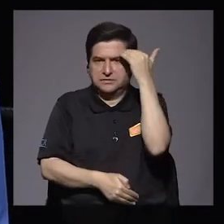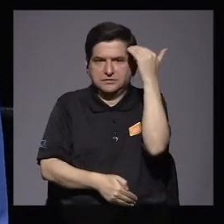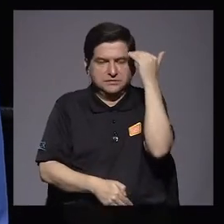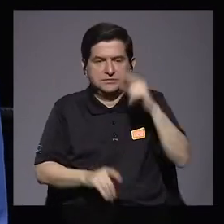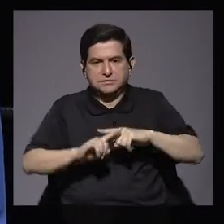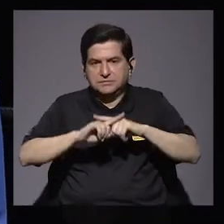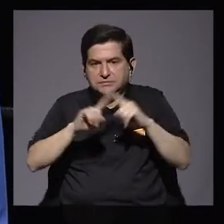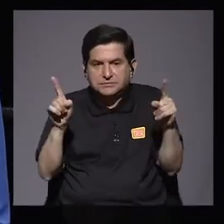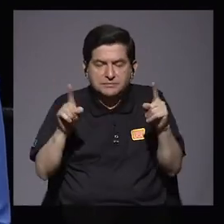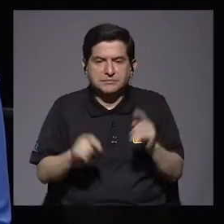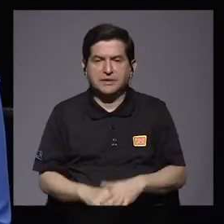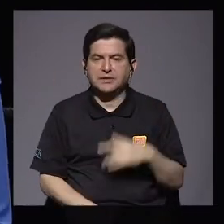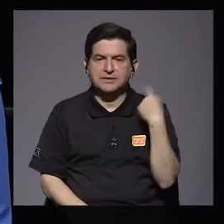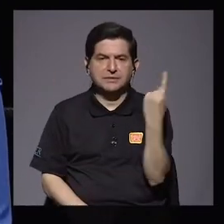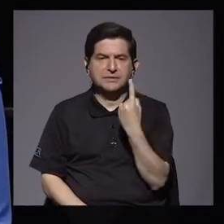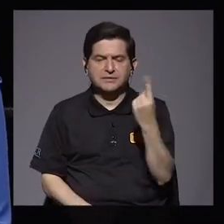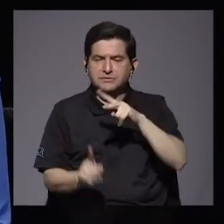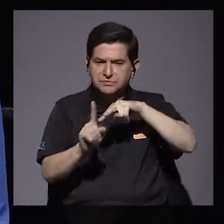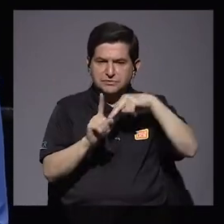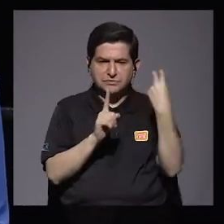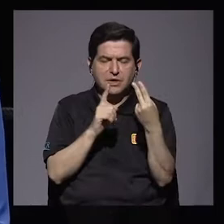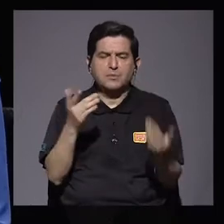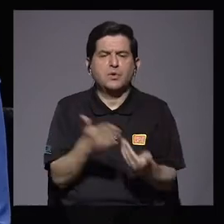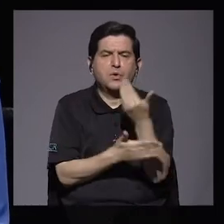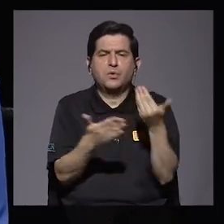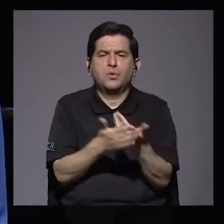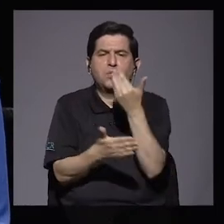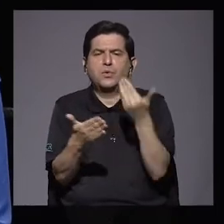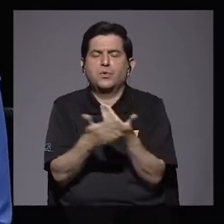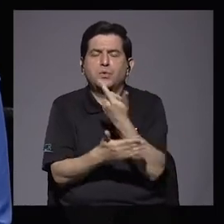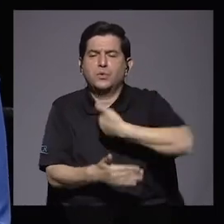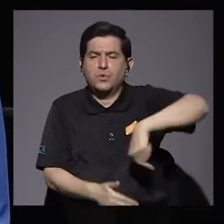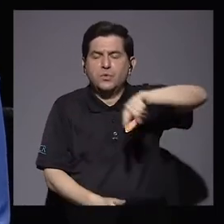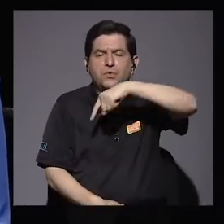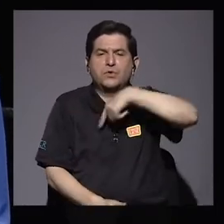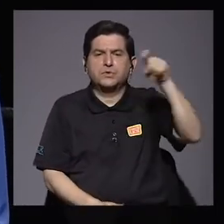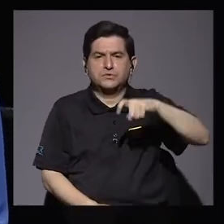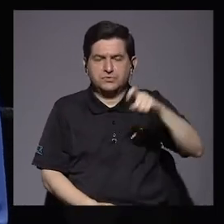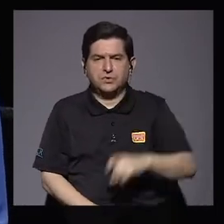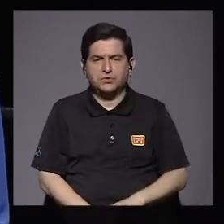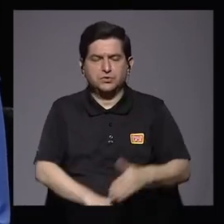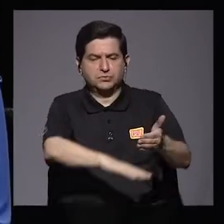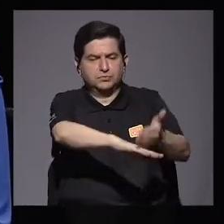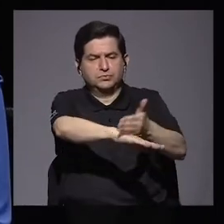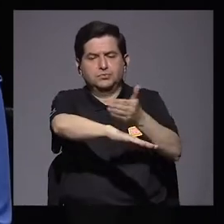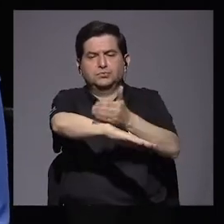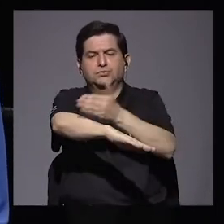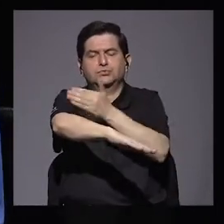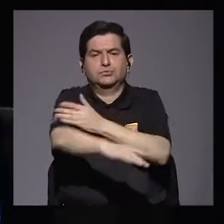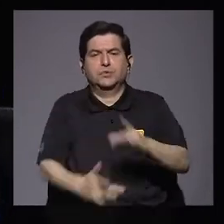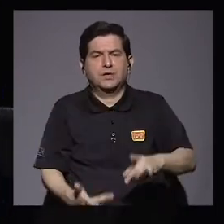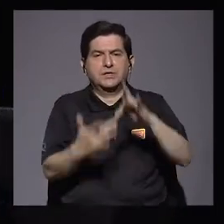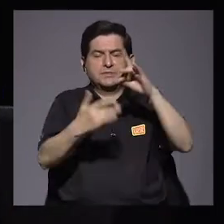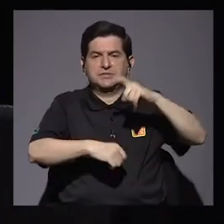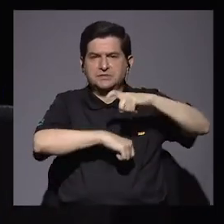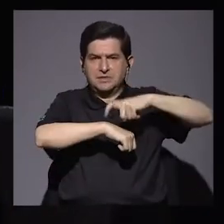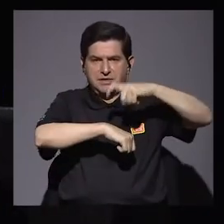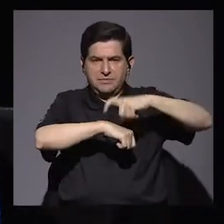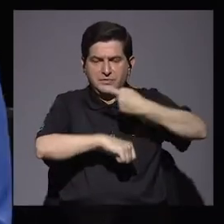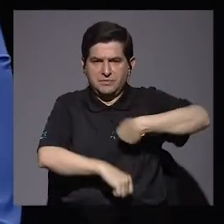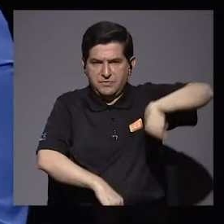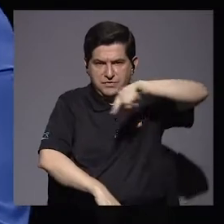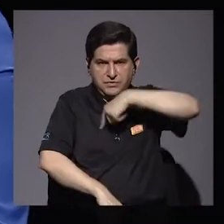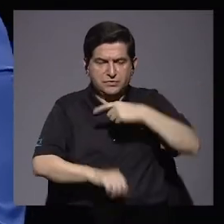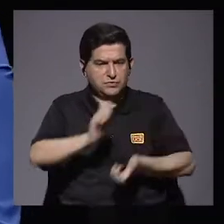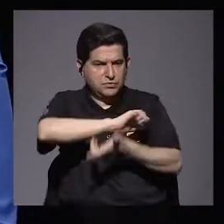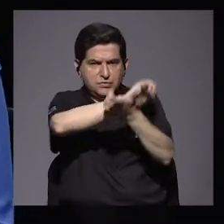algún momento, pero son tiempos siempre que desde el punto de vista de la innovación nosotros tenemos que ir avanzando, sobre todo en un momento en que